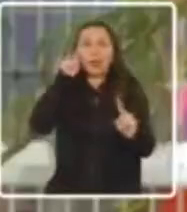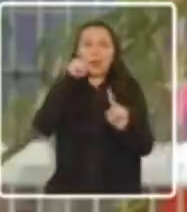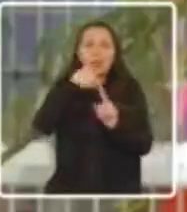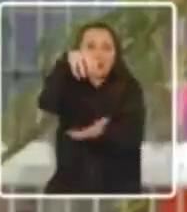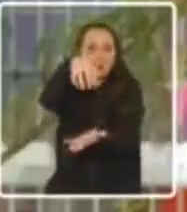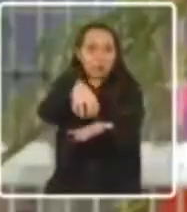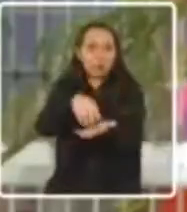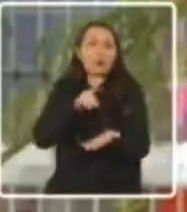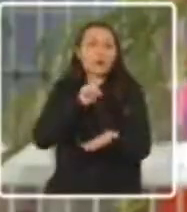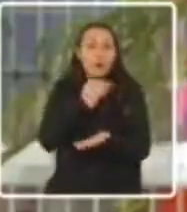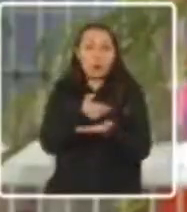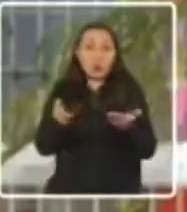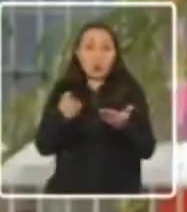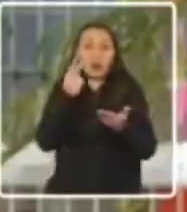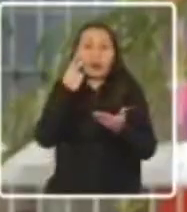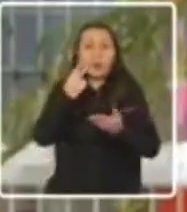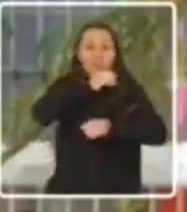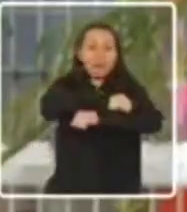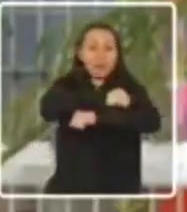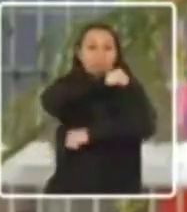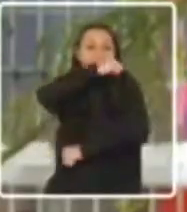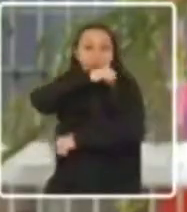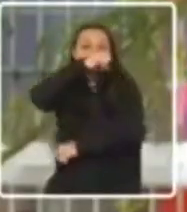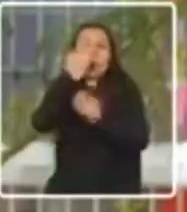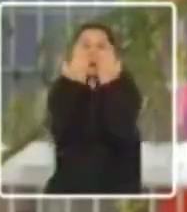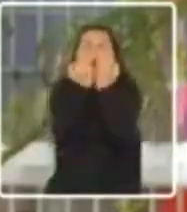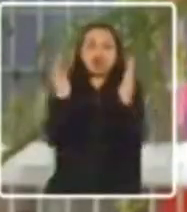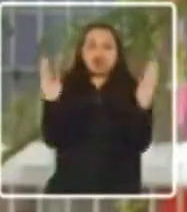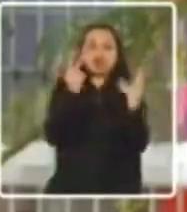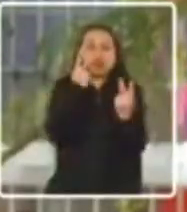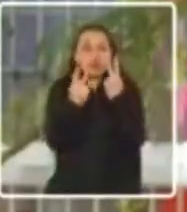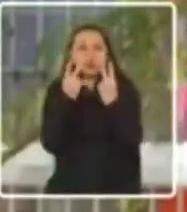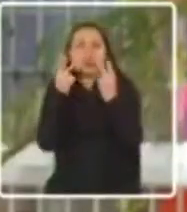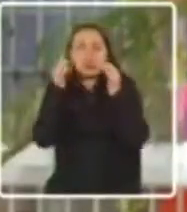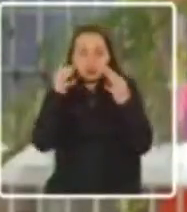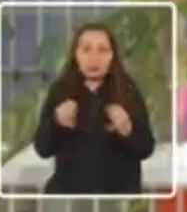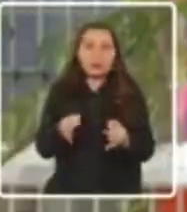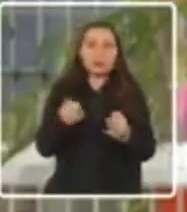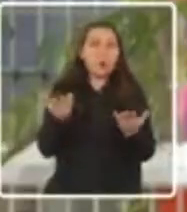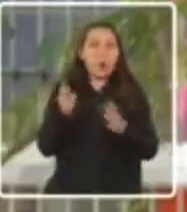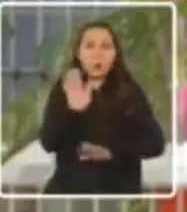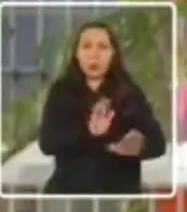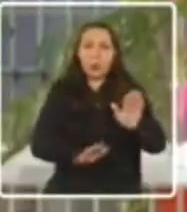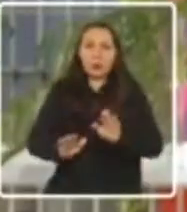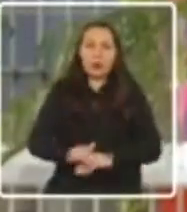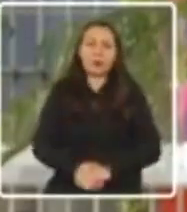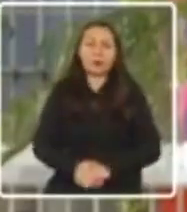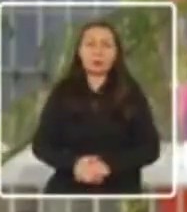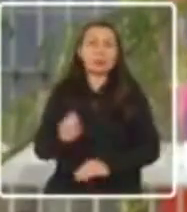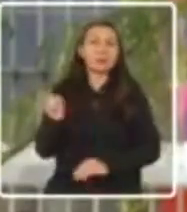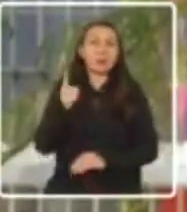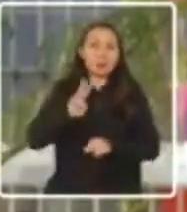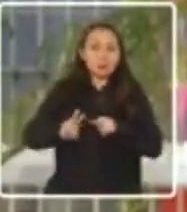este centro que tiene, como ustedes pueden ver, las ventanas abiertas para que se note, se vea el cuidado. Los